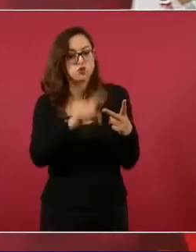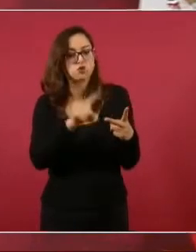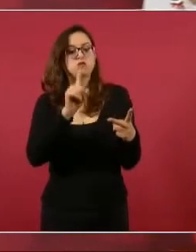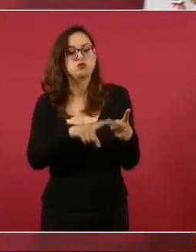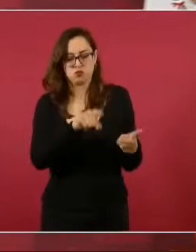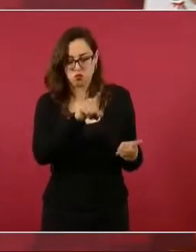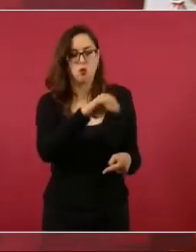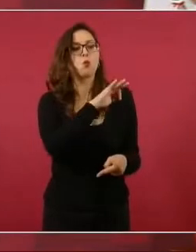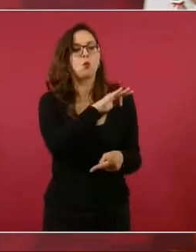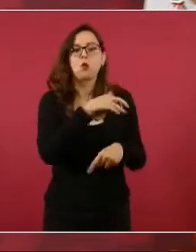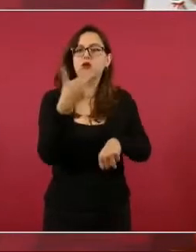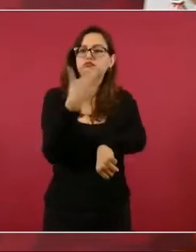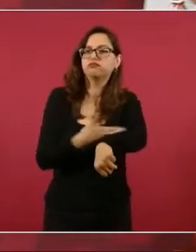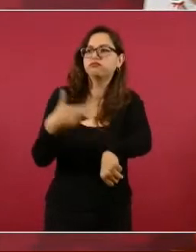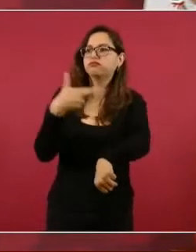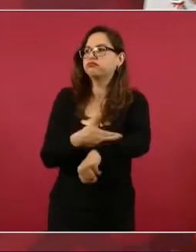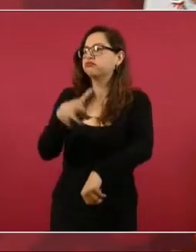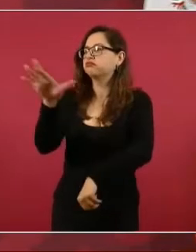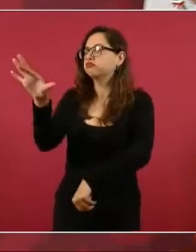constituya un ejército.